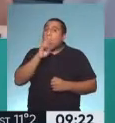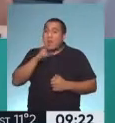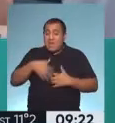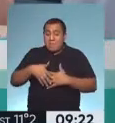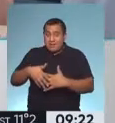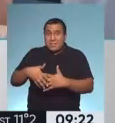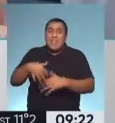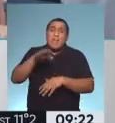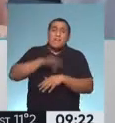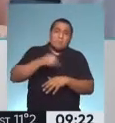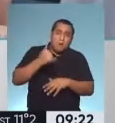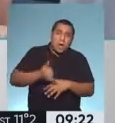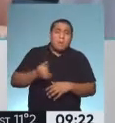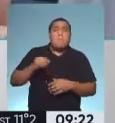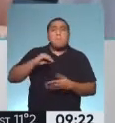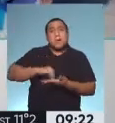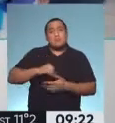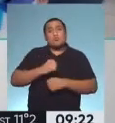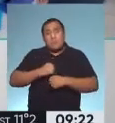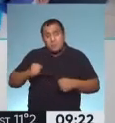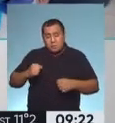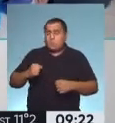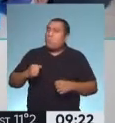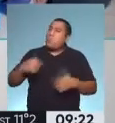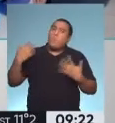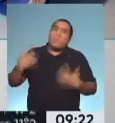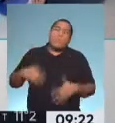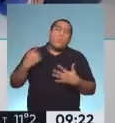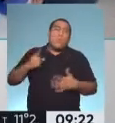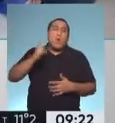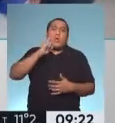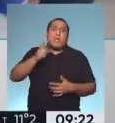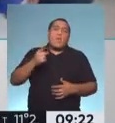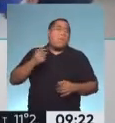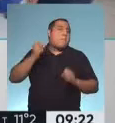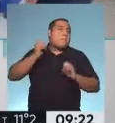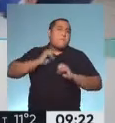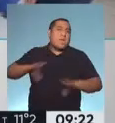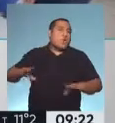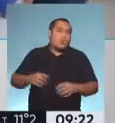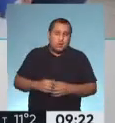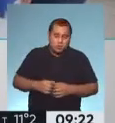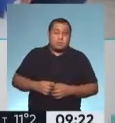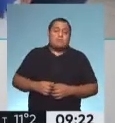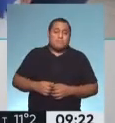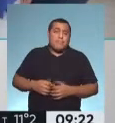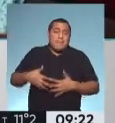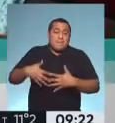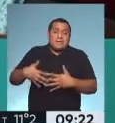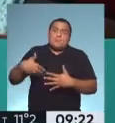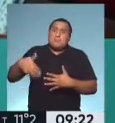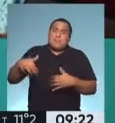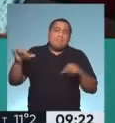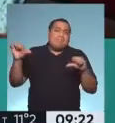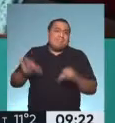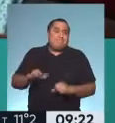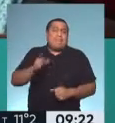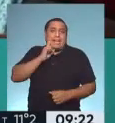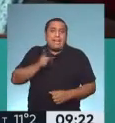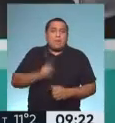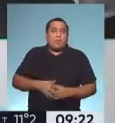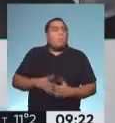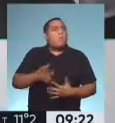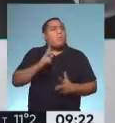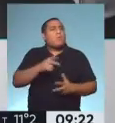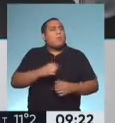como diría el sobrepeso todavía duplica a su vez el riesgo propio del estado del embarazo es decir sobre